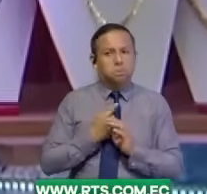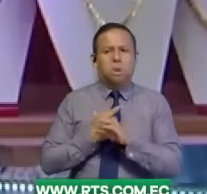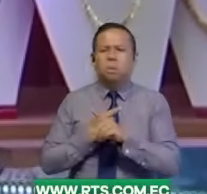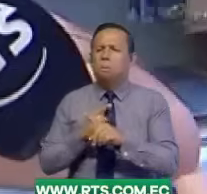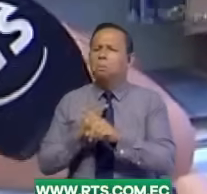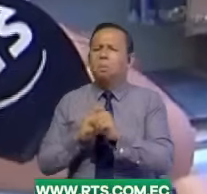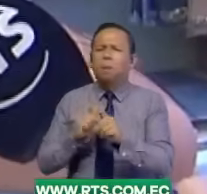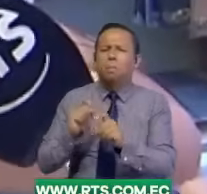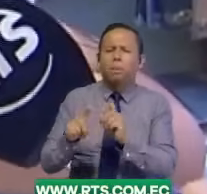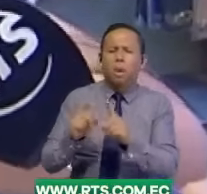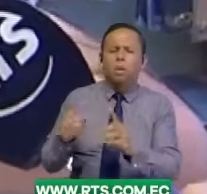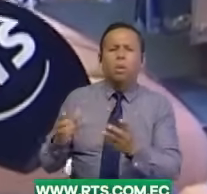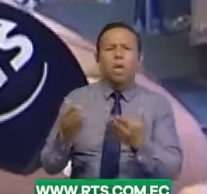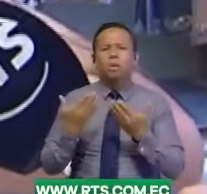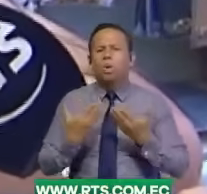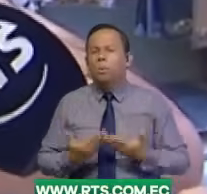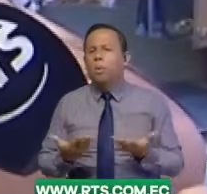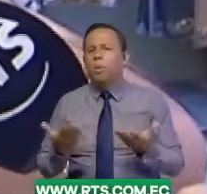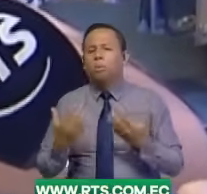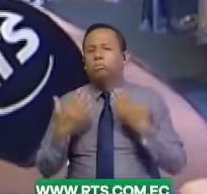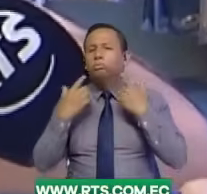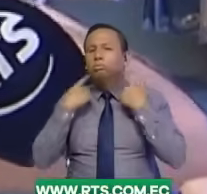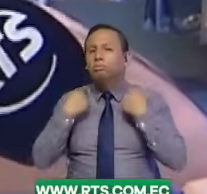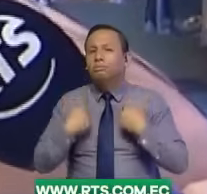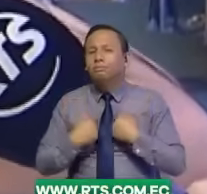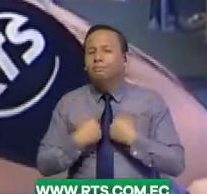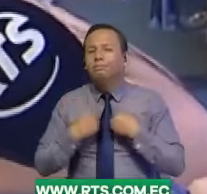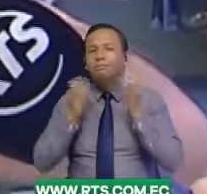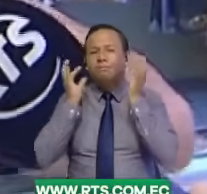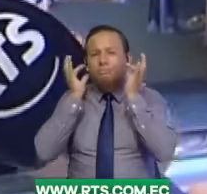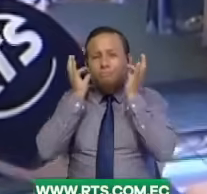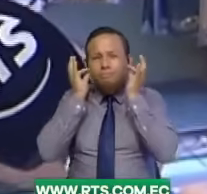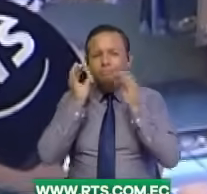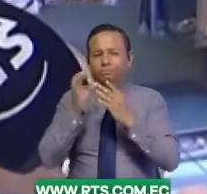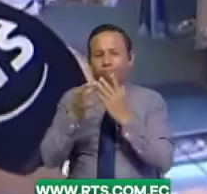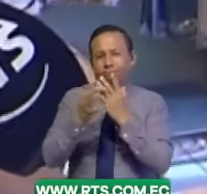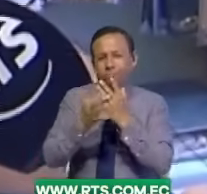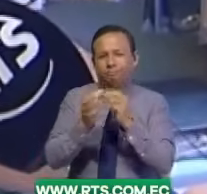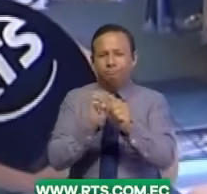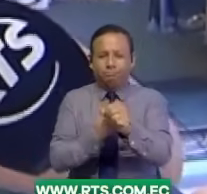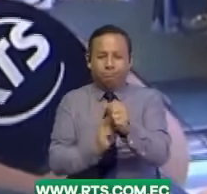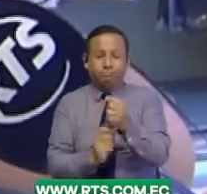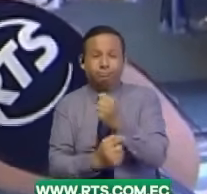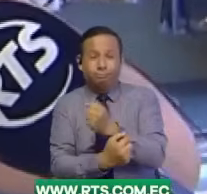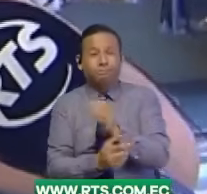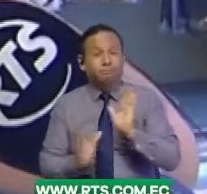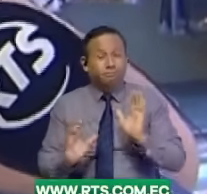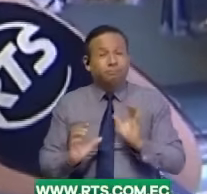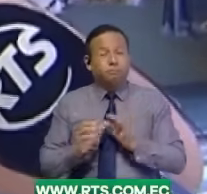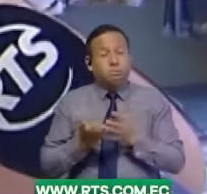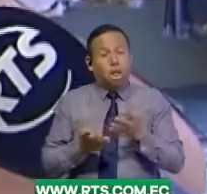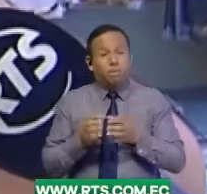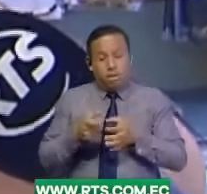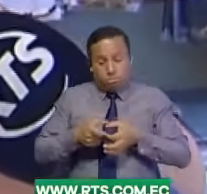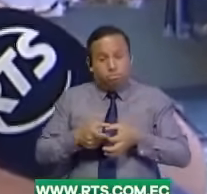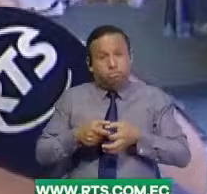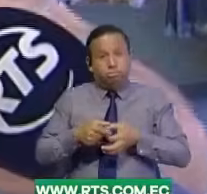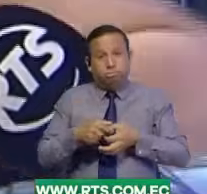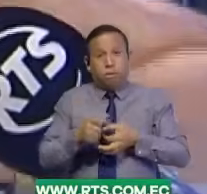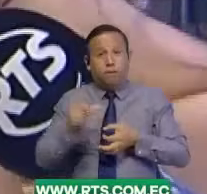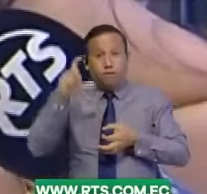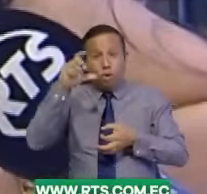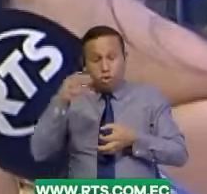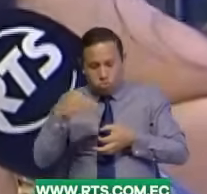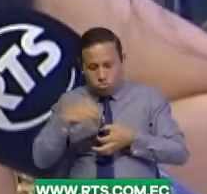bisutería. Tenemos prenditas así como cadenitas, tenemos relicario para que coloquen las foticos y le hagan el regalo a su mamá. También